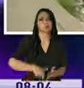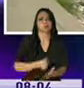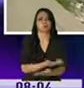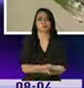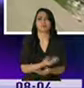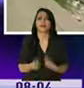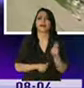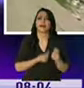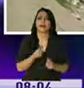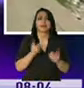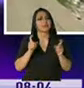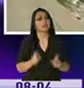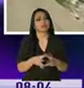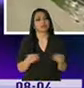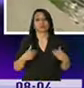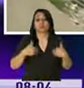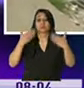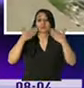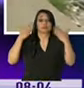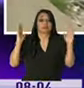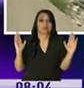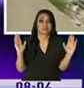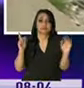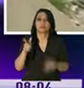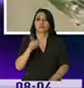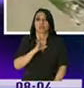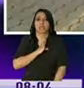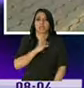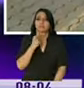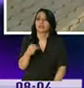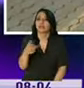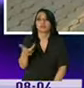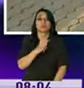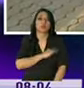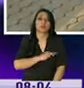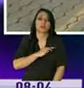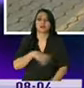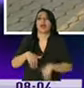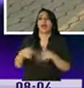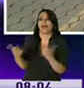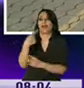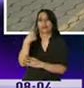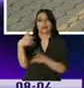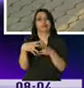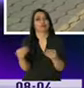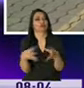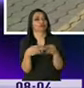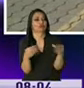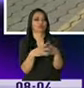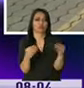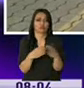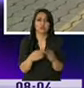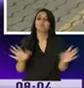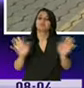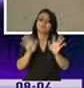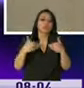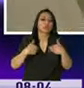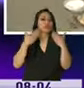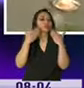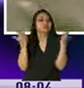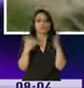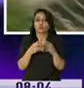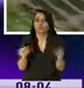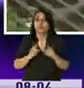otras soluciones. Yo no sé cuál. Claro, me pueden estar diciendo ahorita en el municipio, claro, el Álvarez hablando para variar de memoria. ¿Cuál? No sé